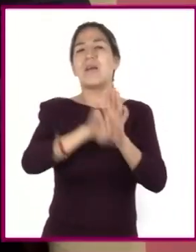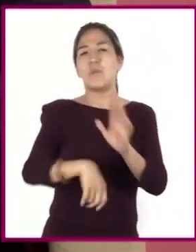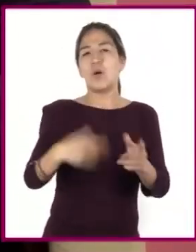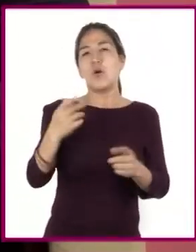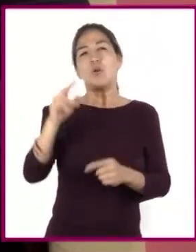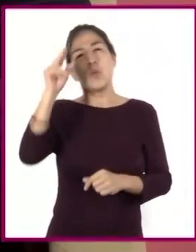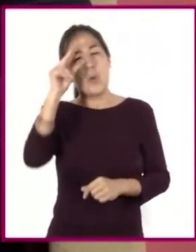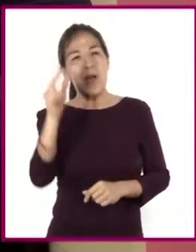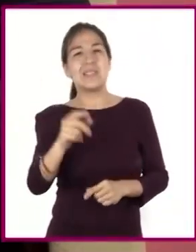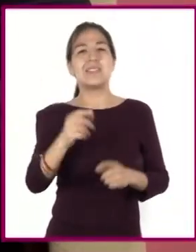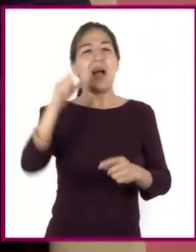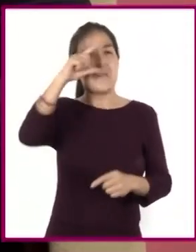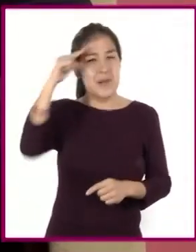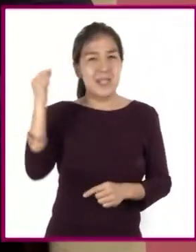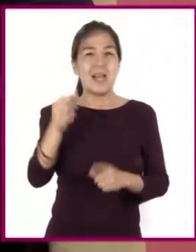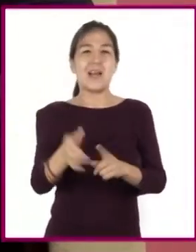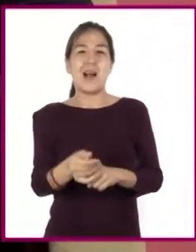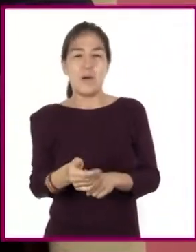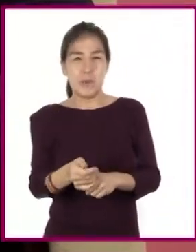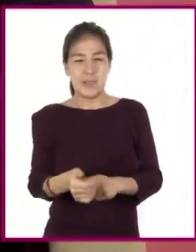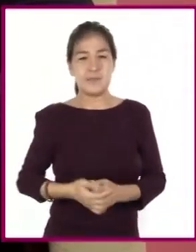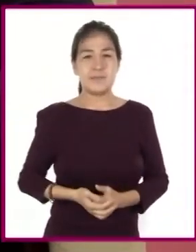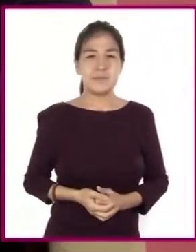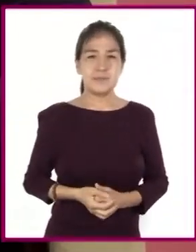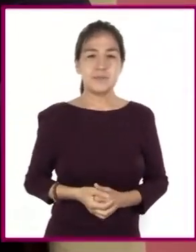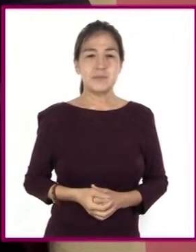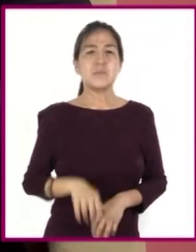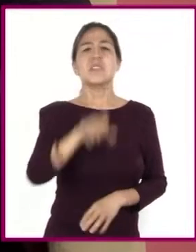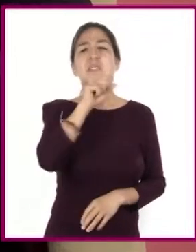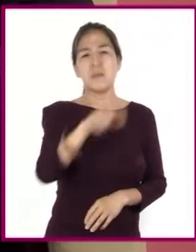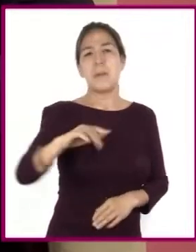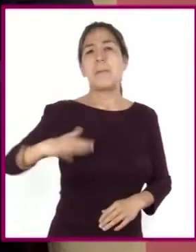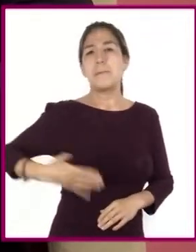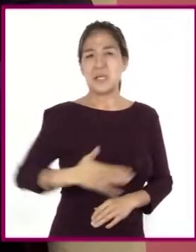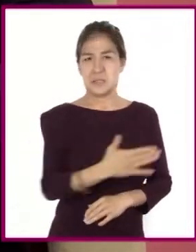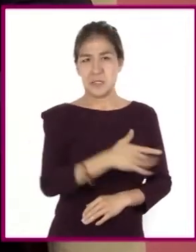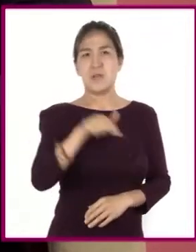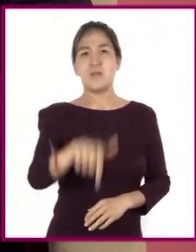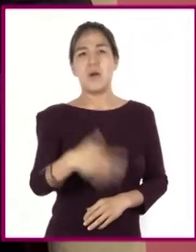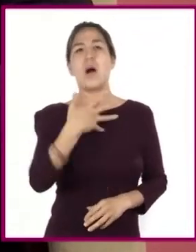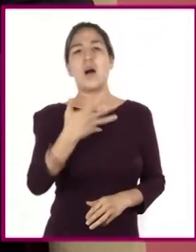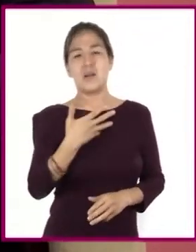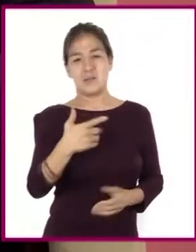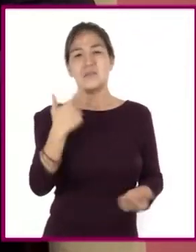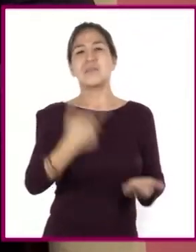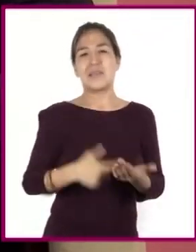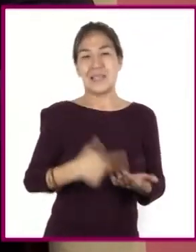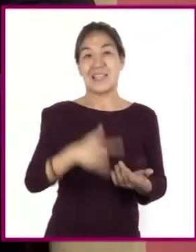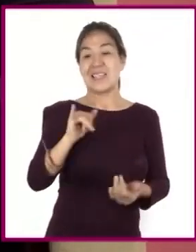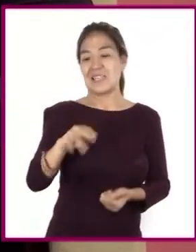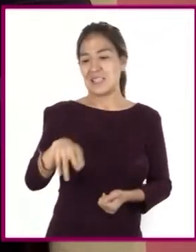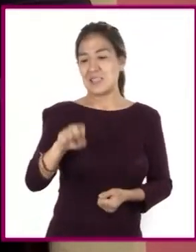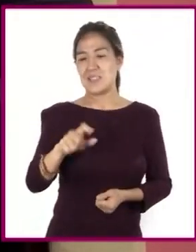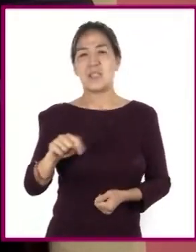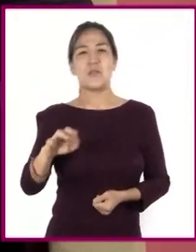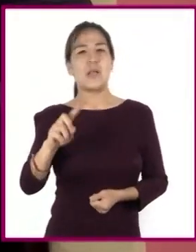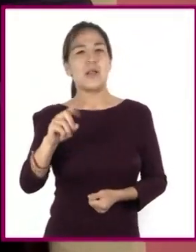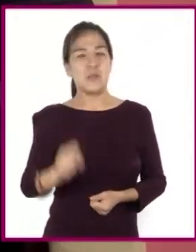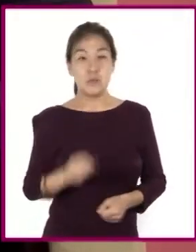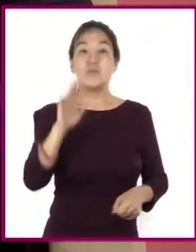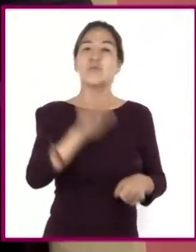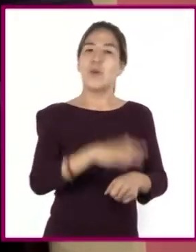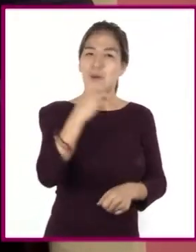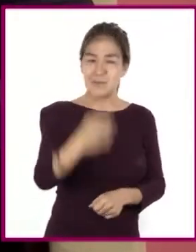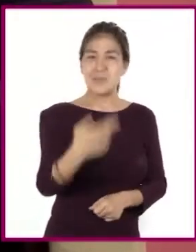como nueces, almendras, cacahuate. También el pescado tiene ácidos grasos insaturados y por lo tanto también forma